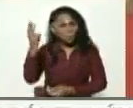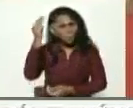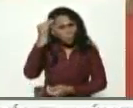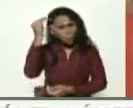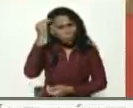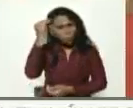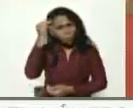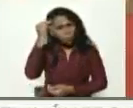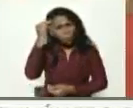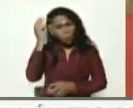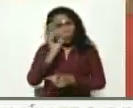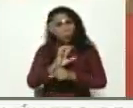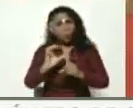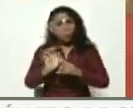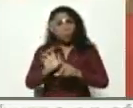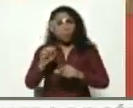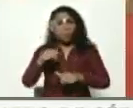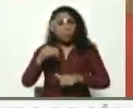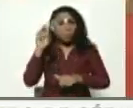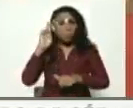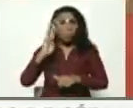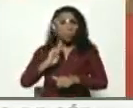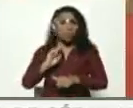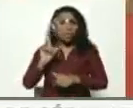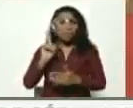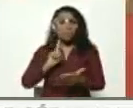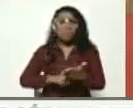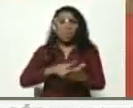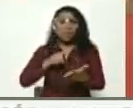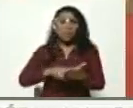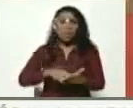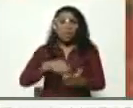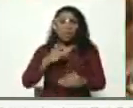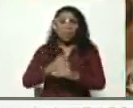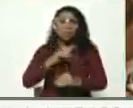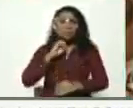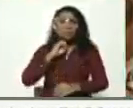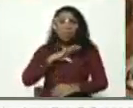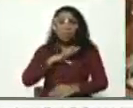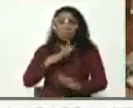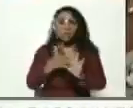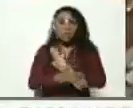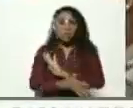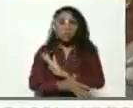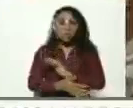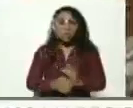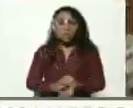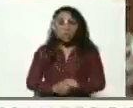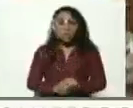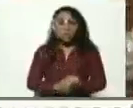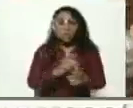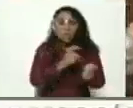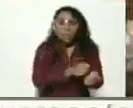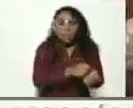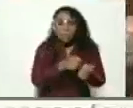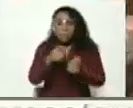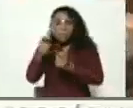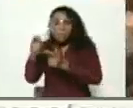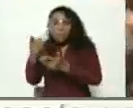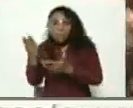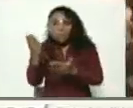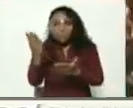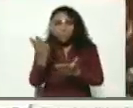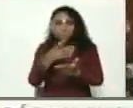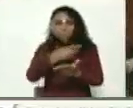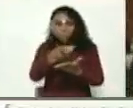el patrimonio bolivariano le adeuda al historiador Luis Pellicer el traslado de la documentación